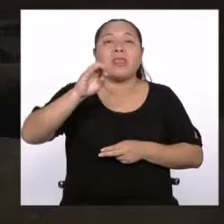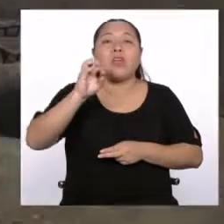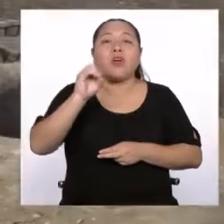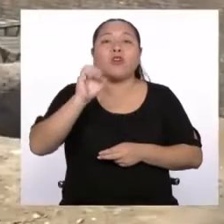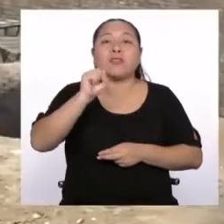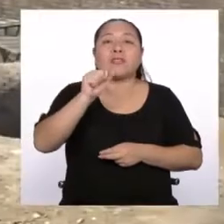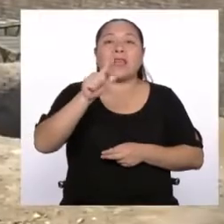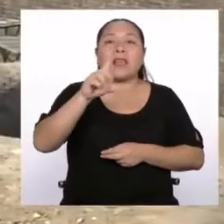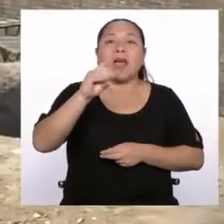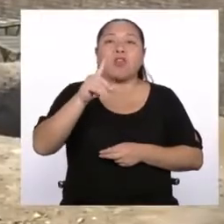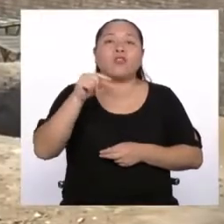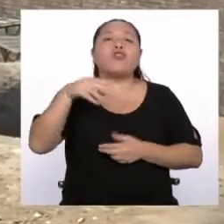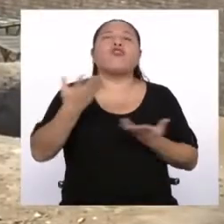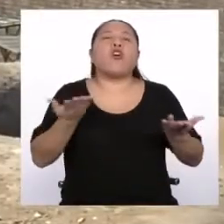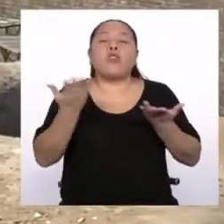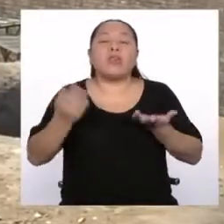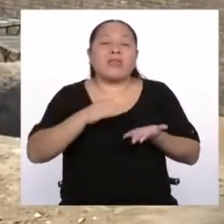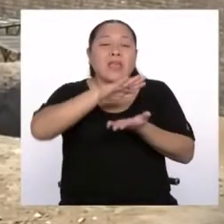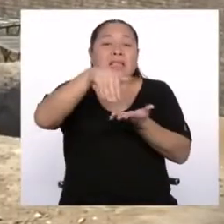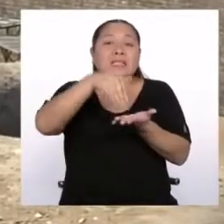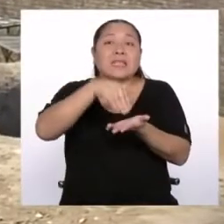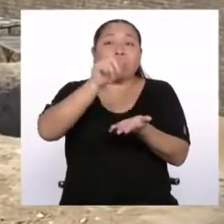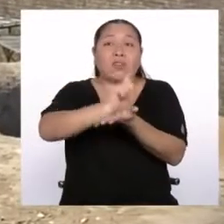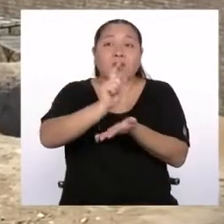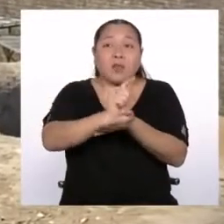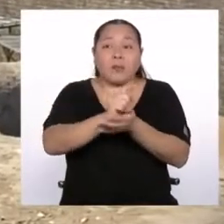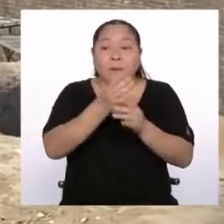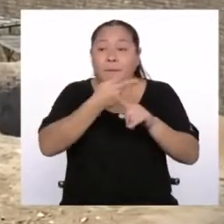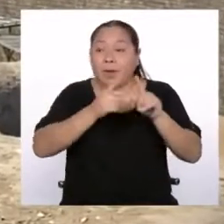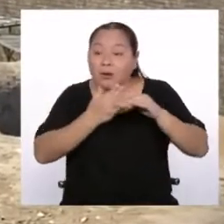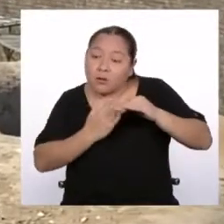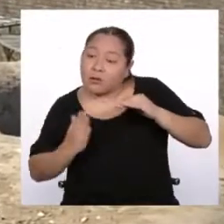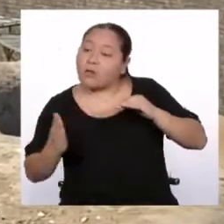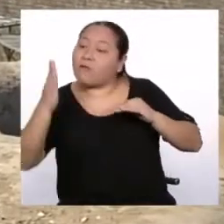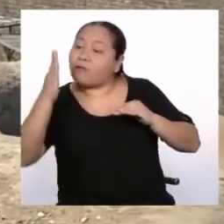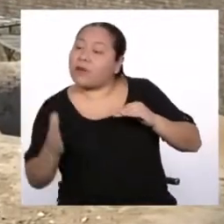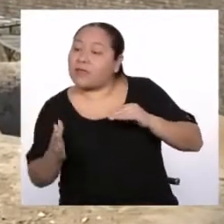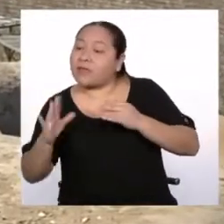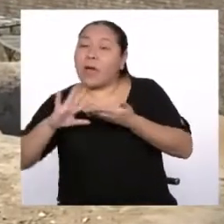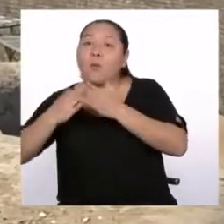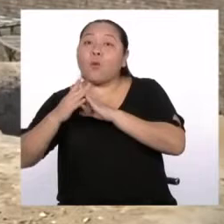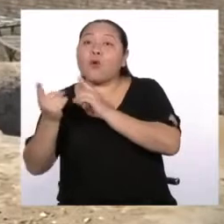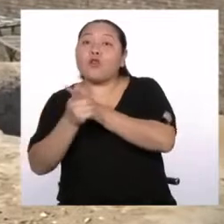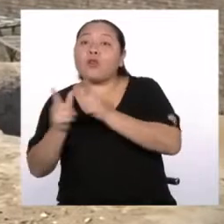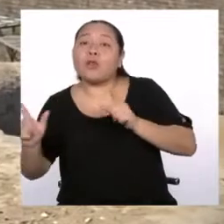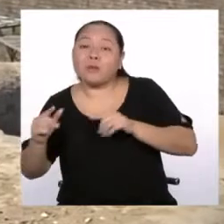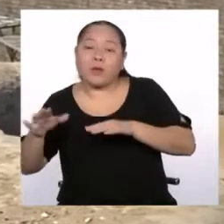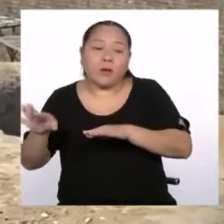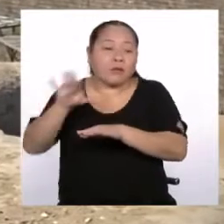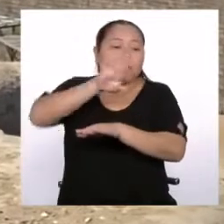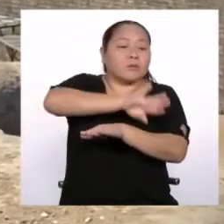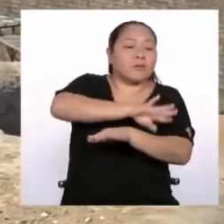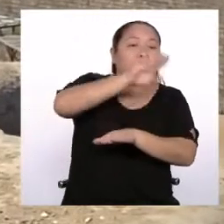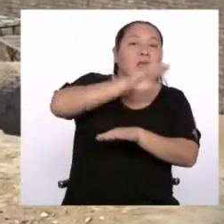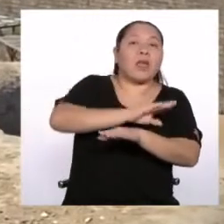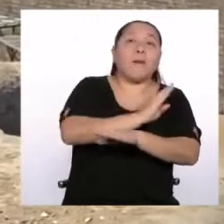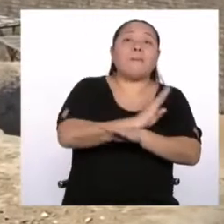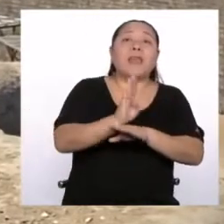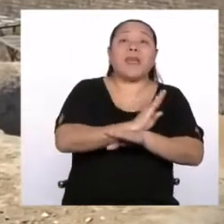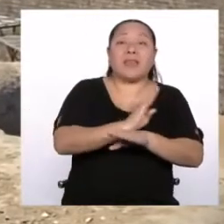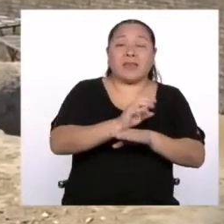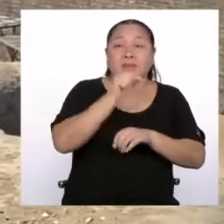Salado queda en el cercado de Lima, pero tiene un frente hacia Pueblo Libre y otro hacia Breña. Una de las